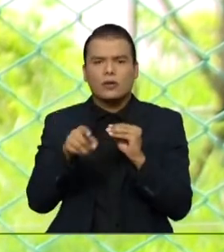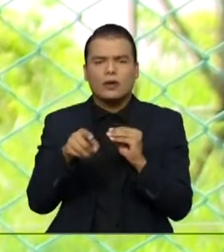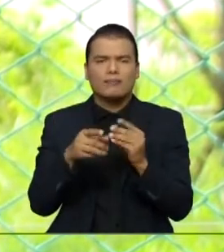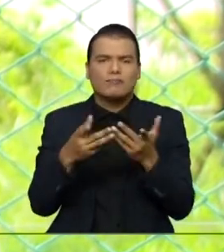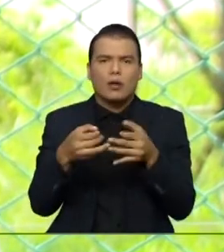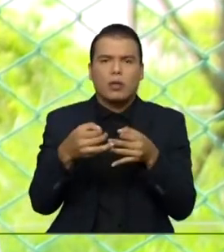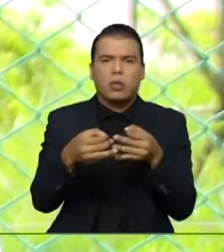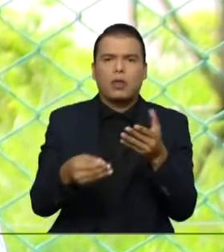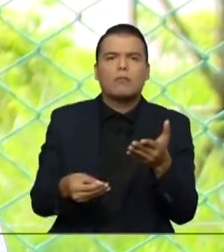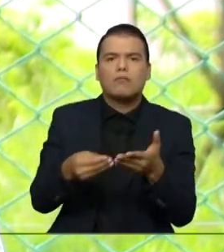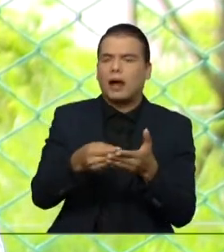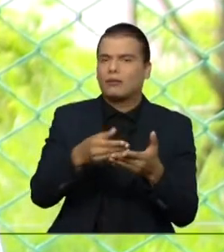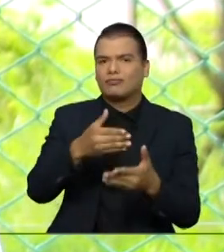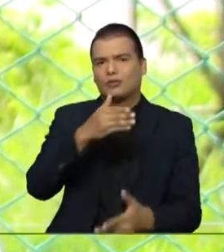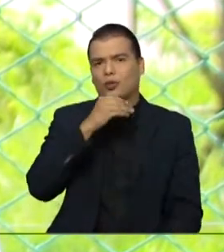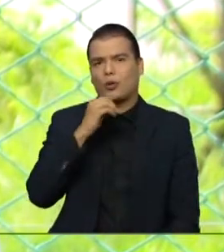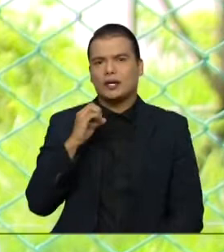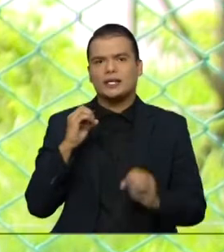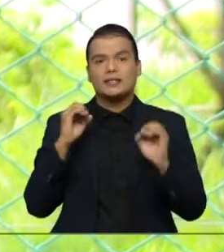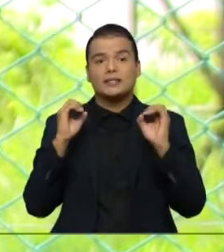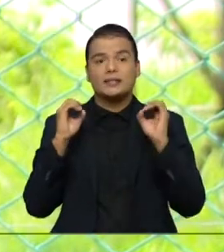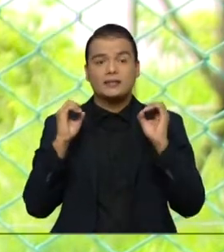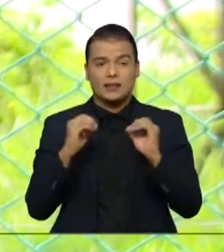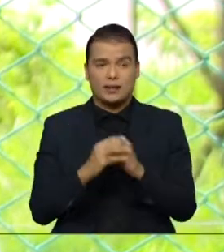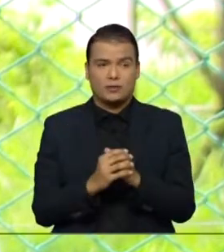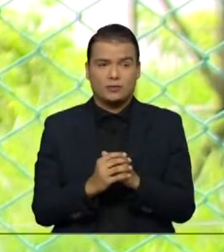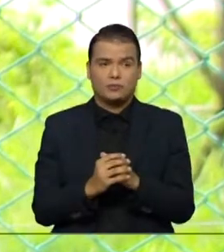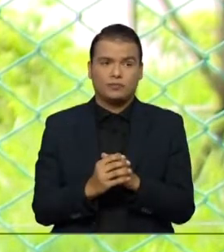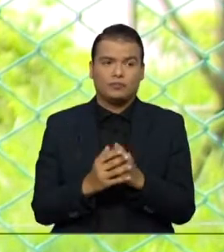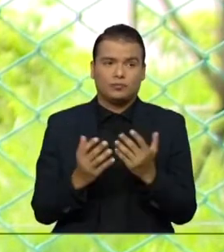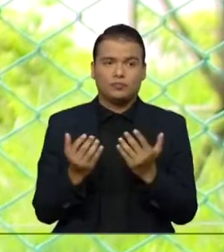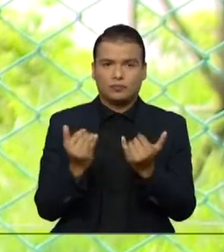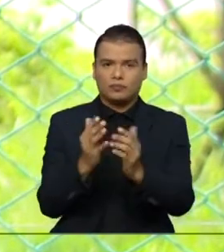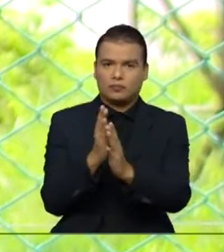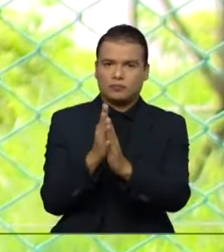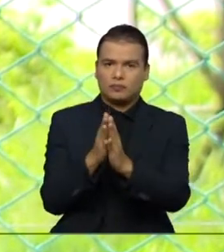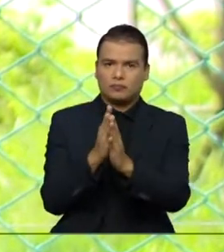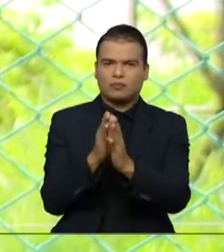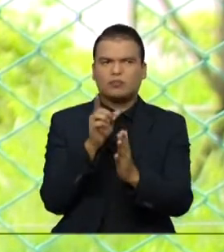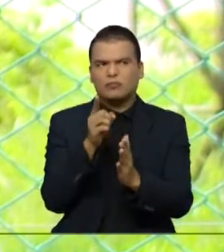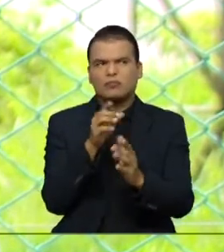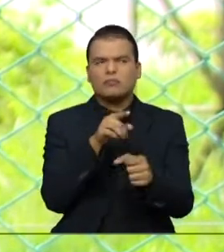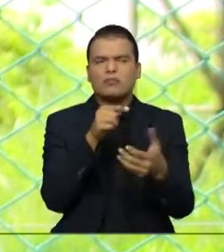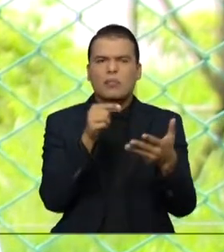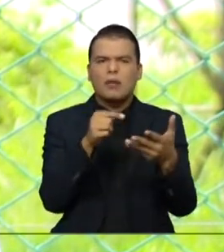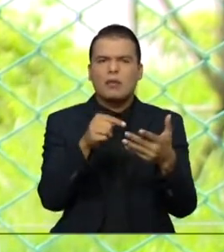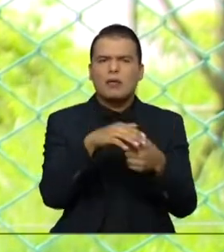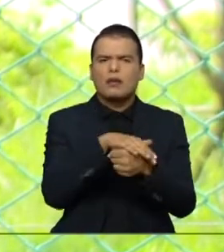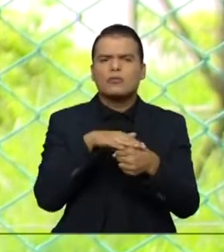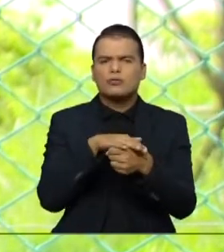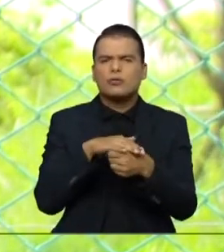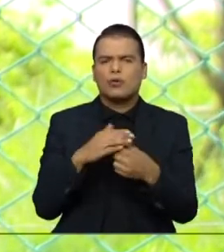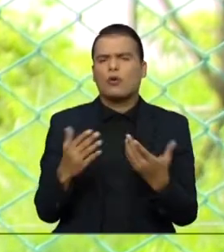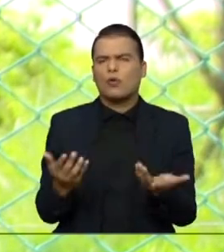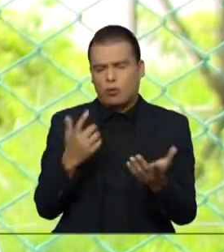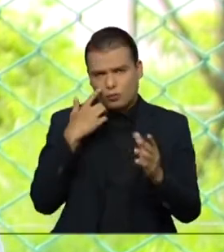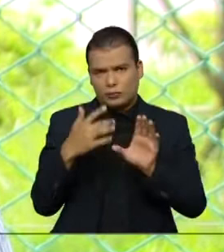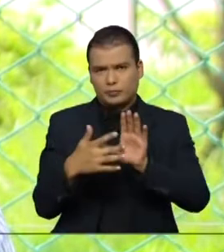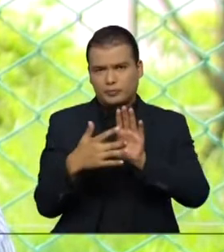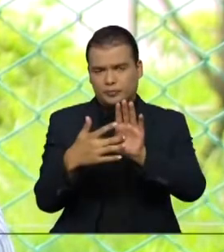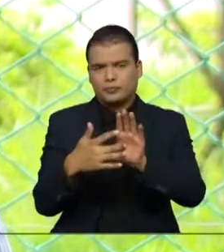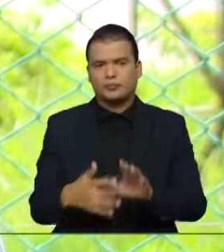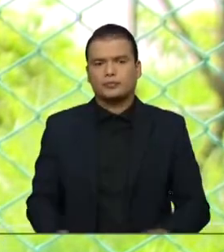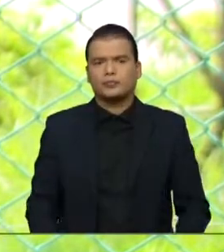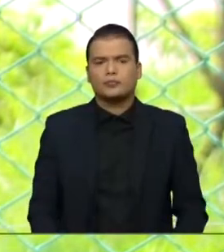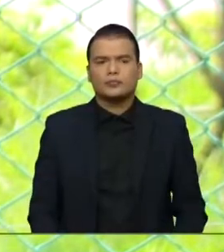acreencias y los compromisos con los empleados en el siguiente informe les contamos los detalles de esa reunión que se llevó en